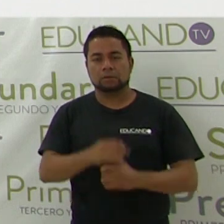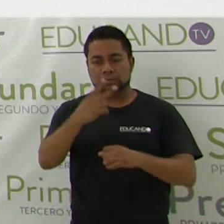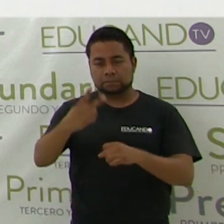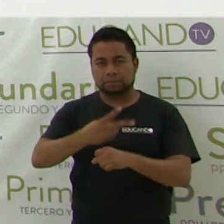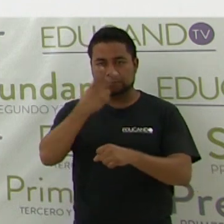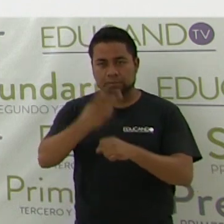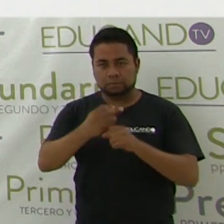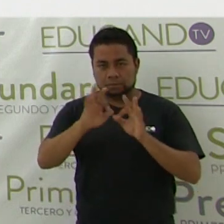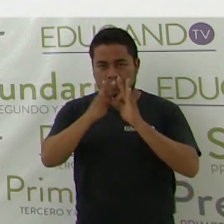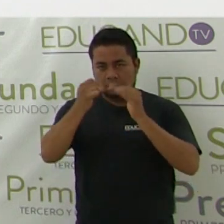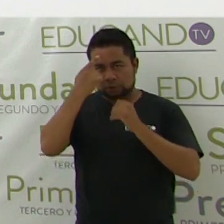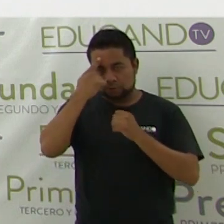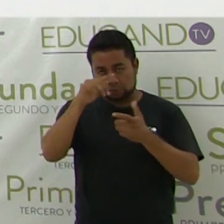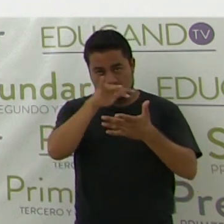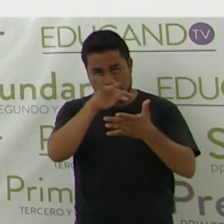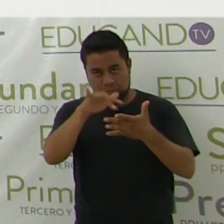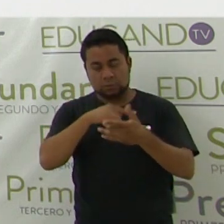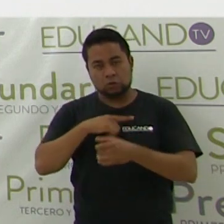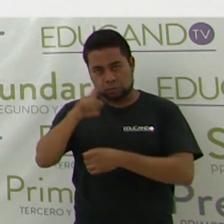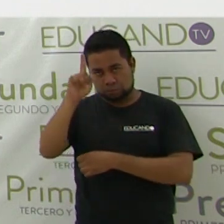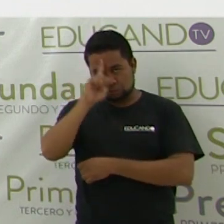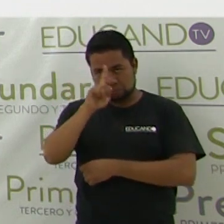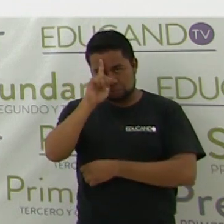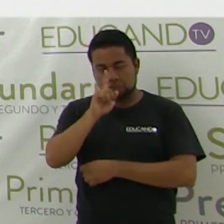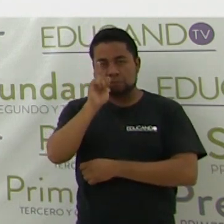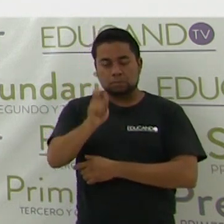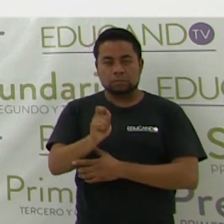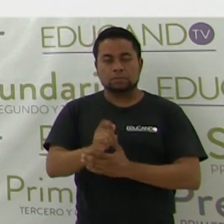lectura que yo recomiendo,